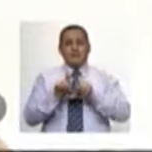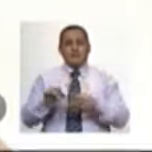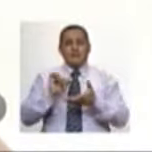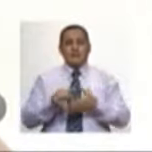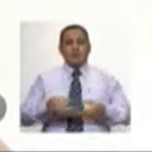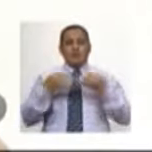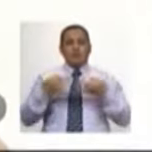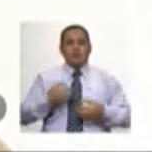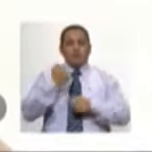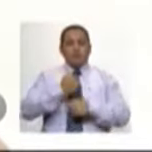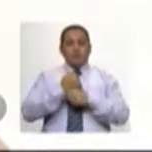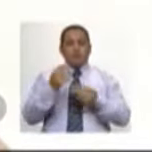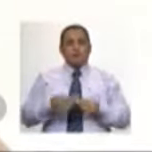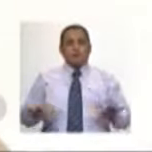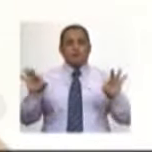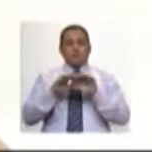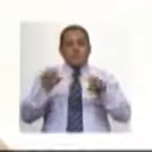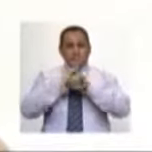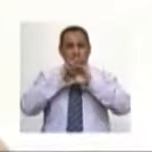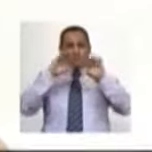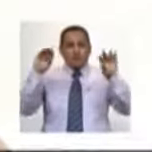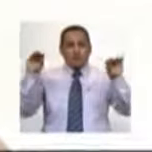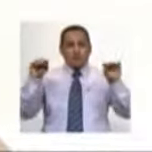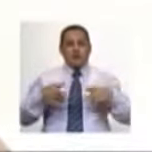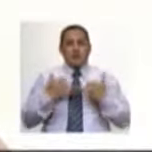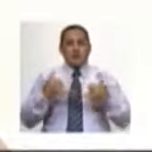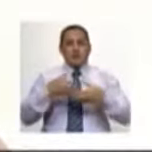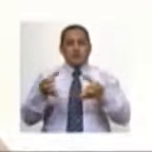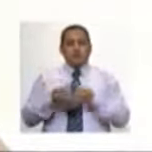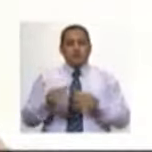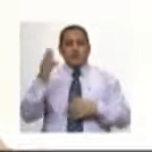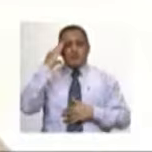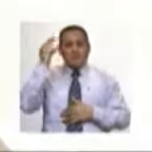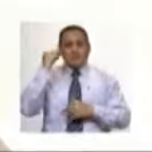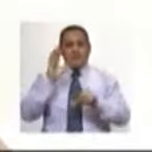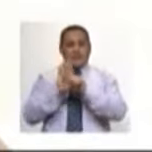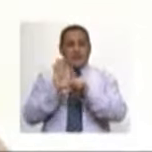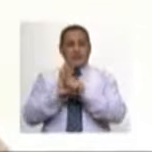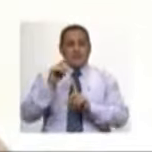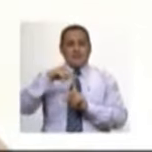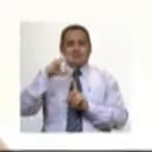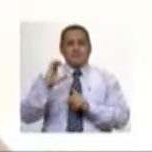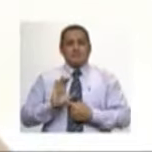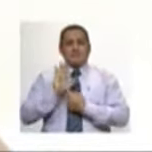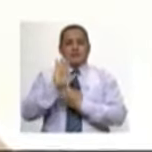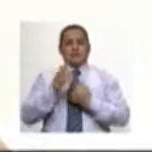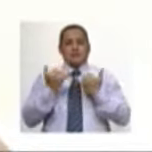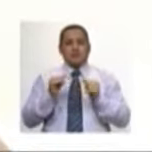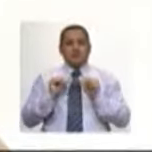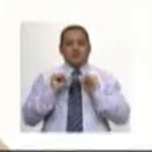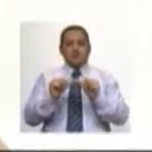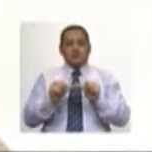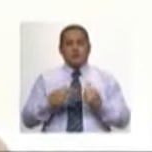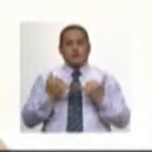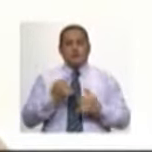cumple una labor muy importante para la difusión de esta jurisprudencia que el Tribunal Constitucional emite permanentemente,